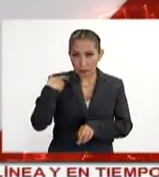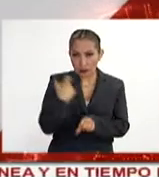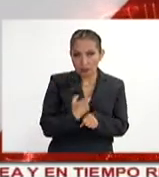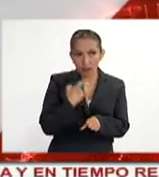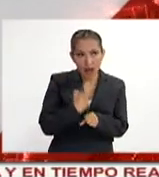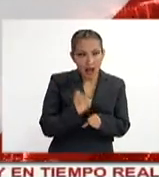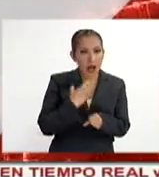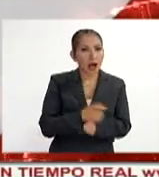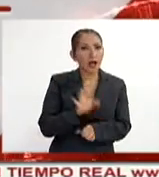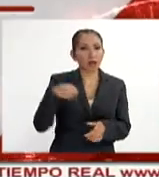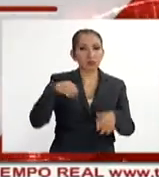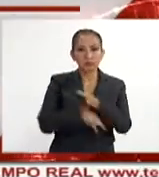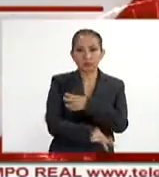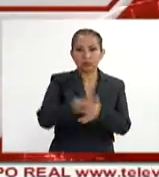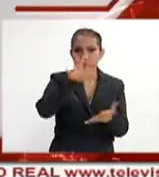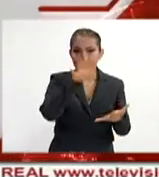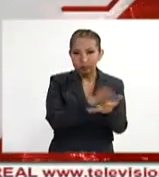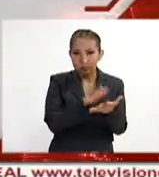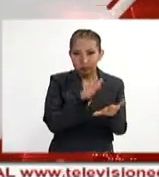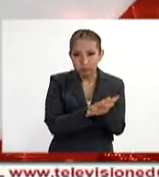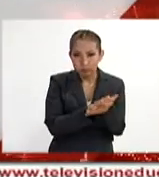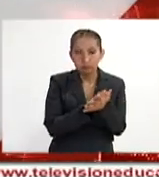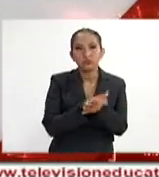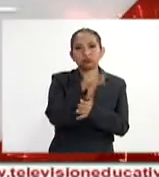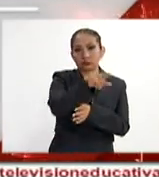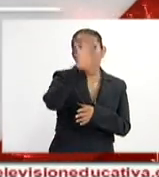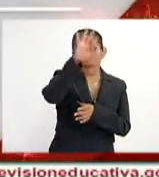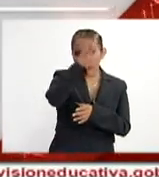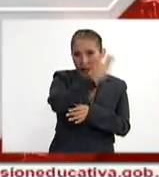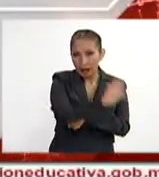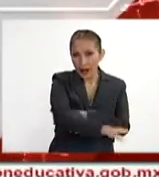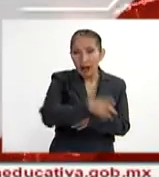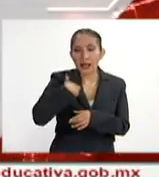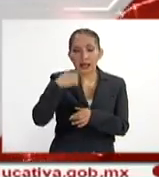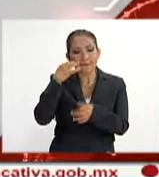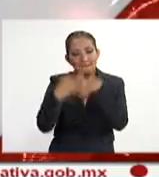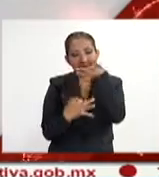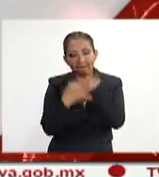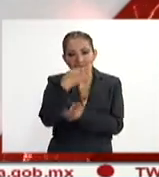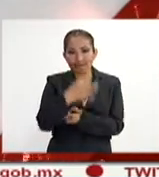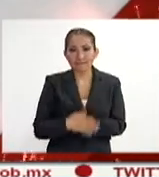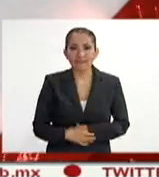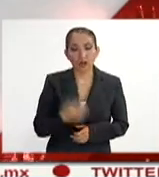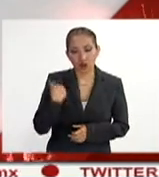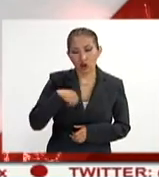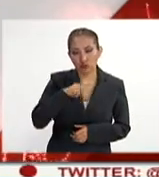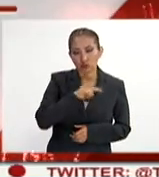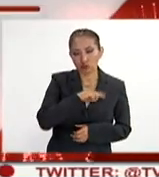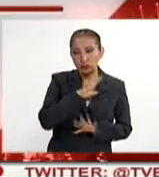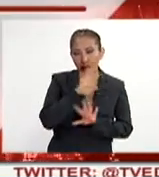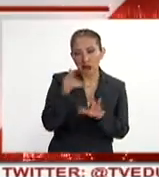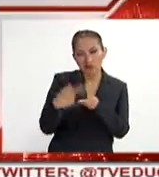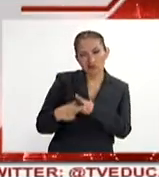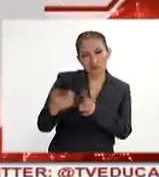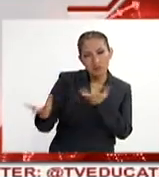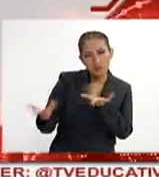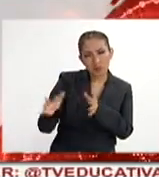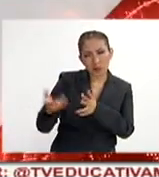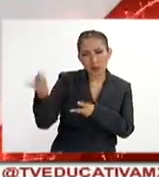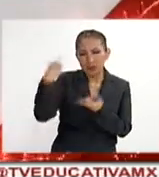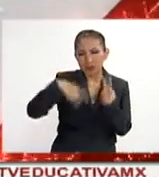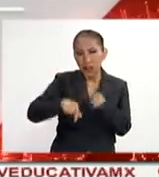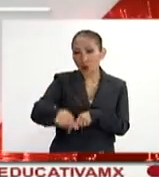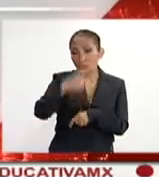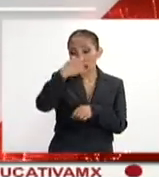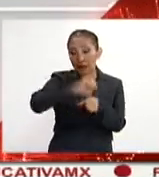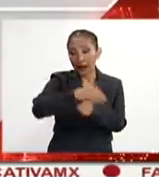Primeramente, sería recluido en una prisión de orden federal y enfrentar esta justicia. Nosotros estamos calculando que esto pudiera ser alrededor de